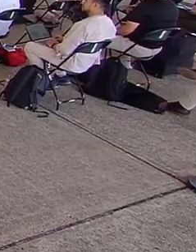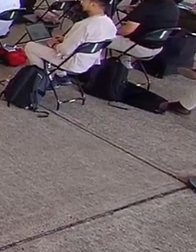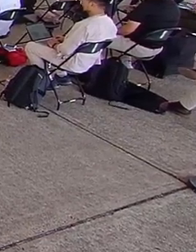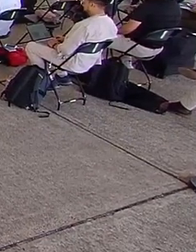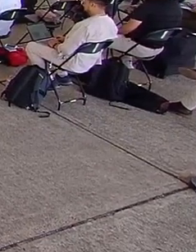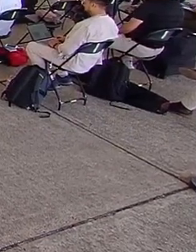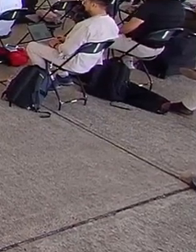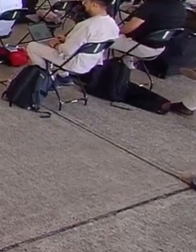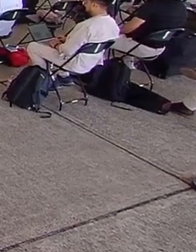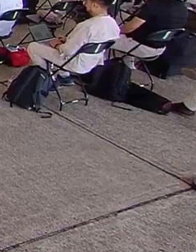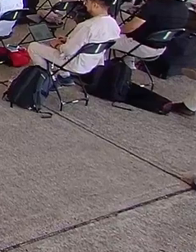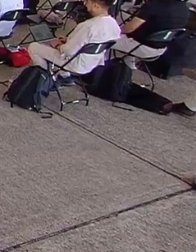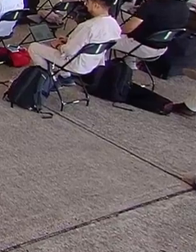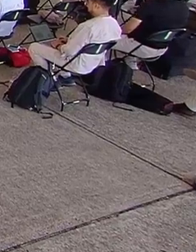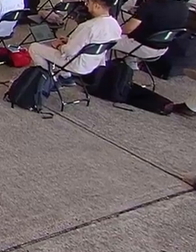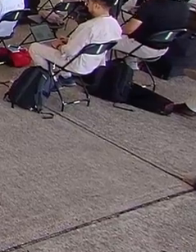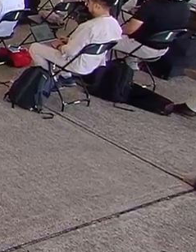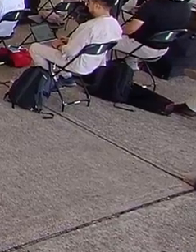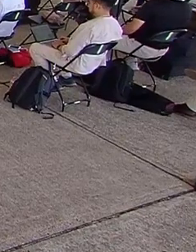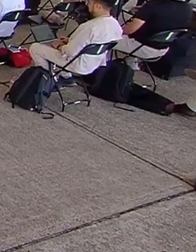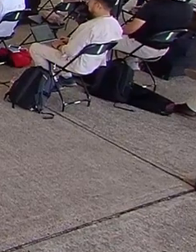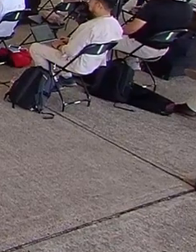Y también aprovecho para decir, ¿no?, ya,